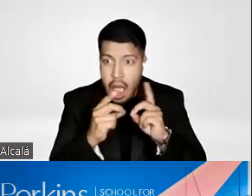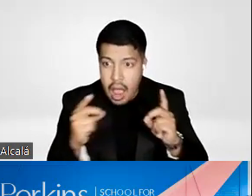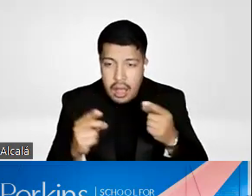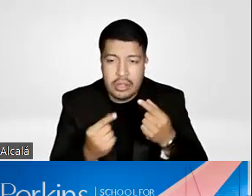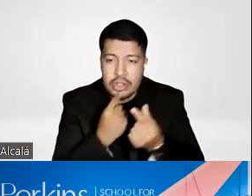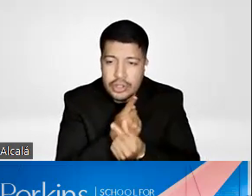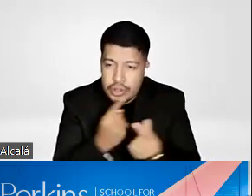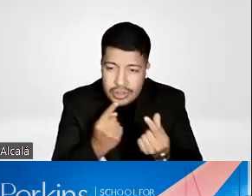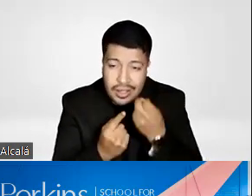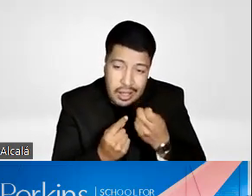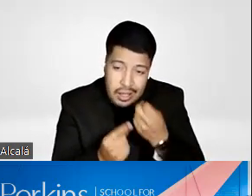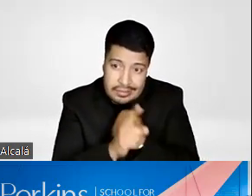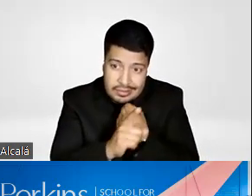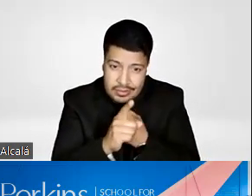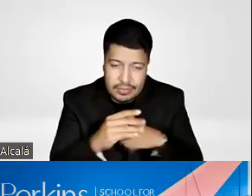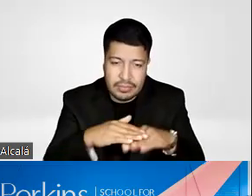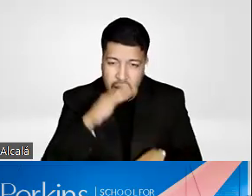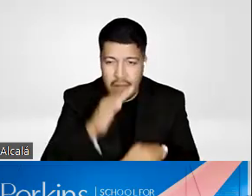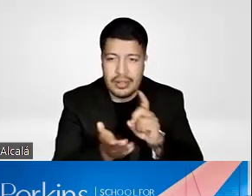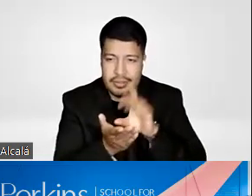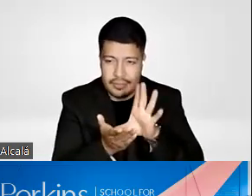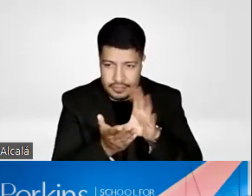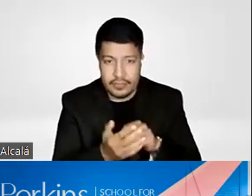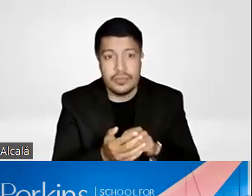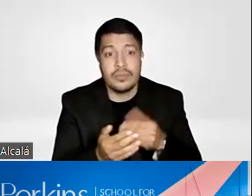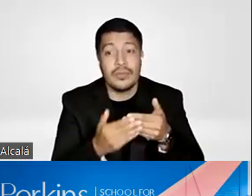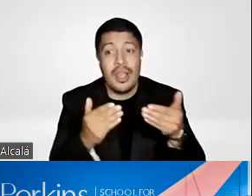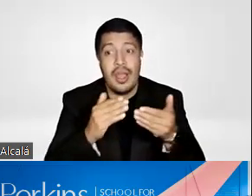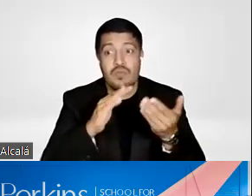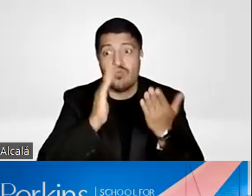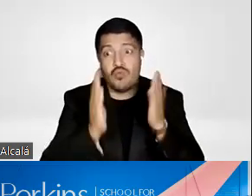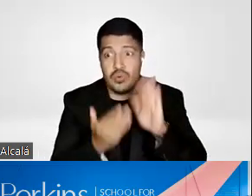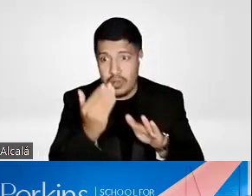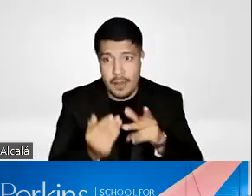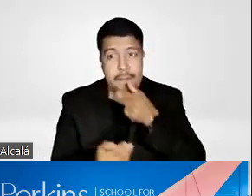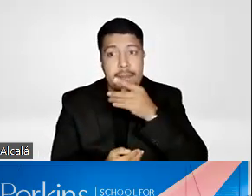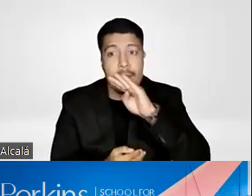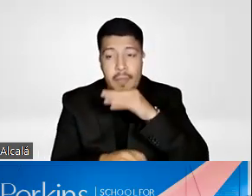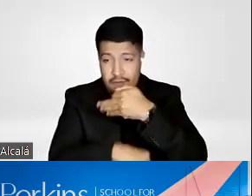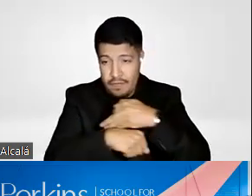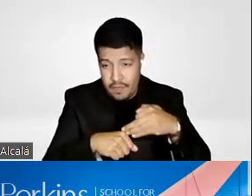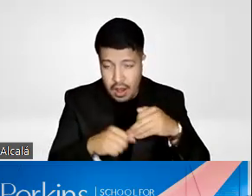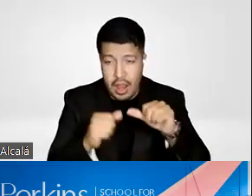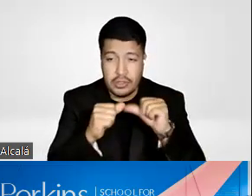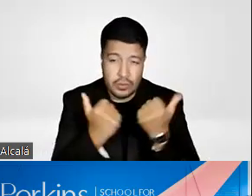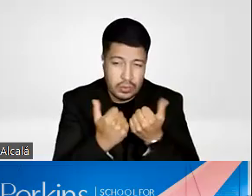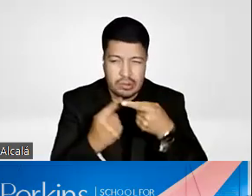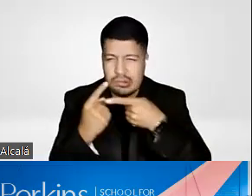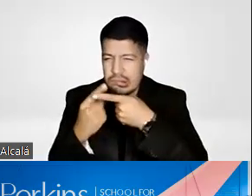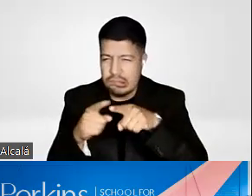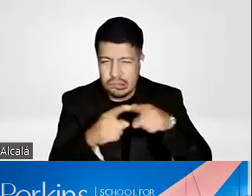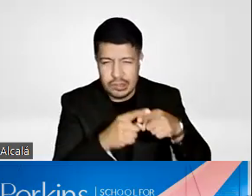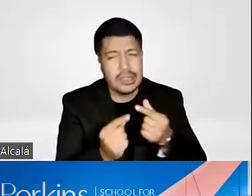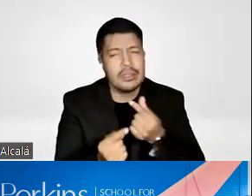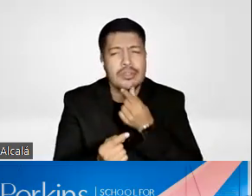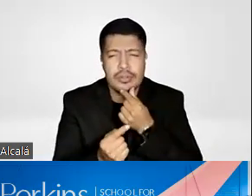de este cambio a nivel mundial, los padres de familia, asociaciones de padres de familias de niños y niñas con